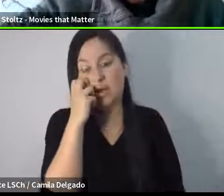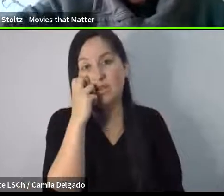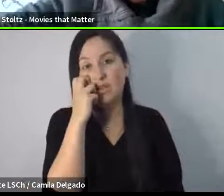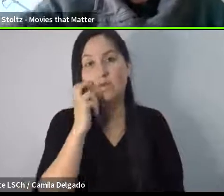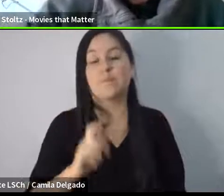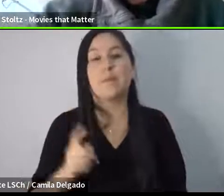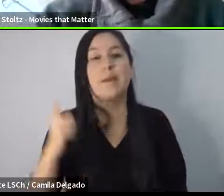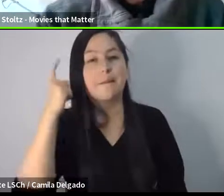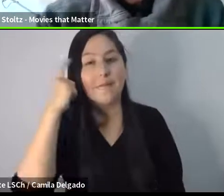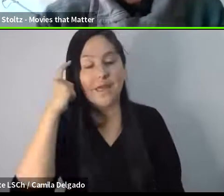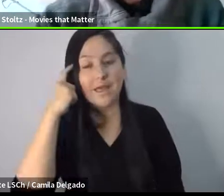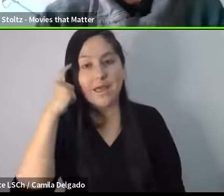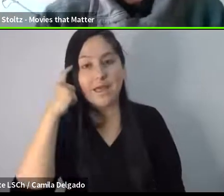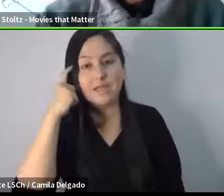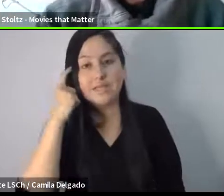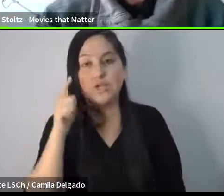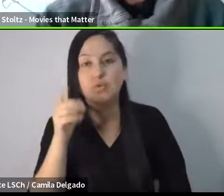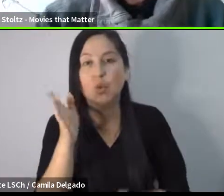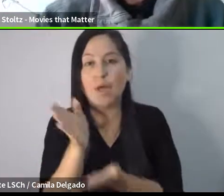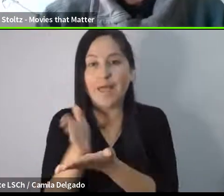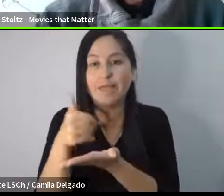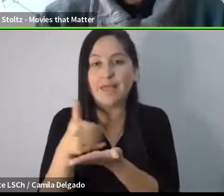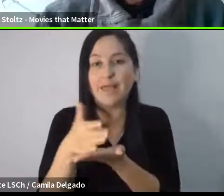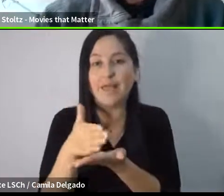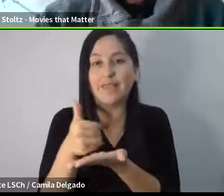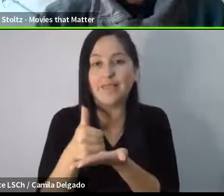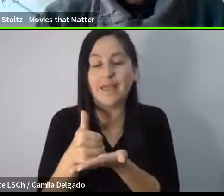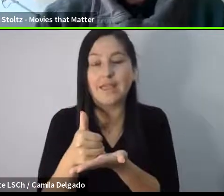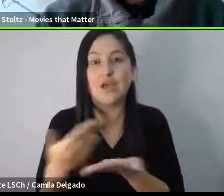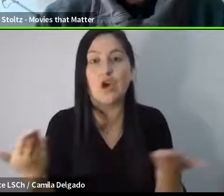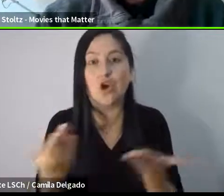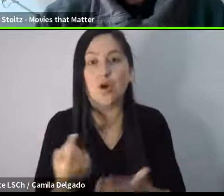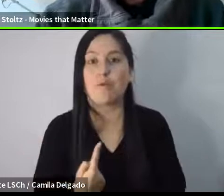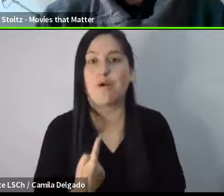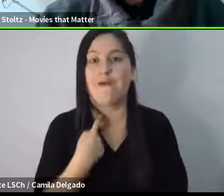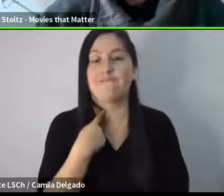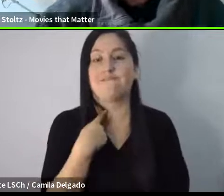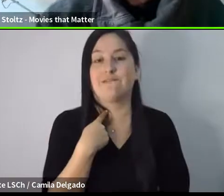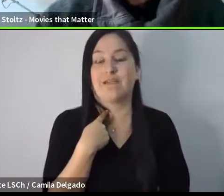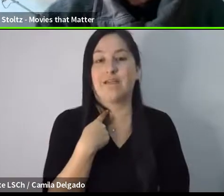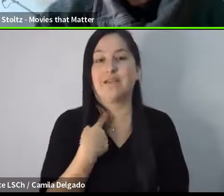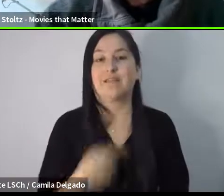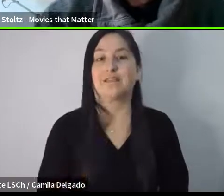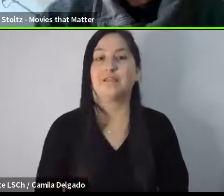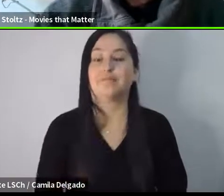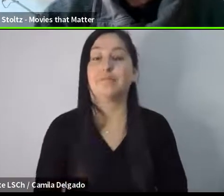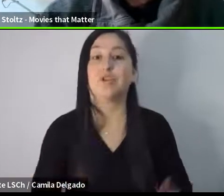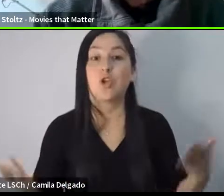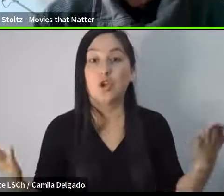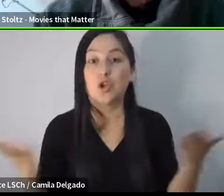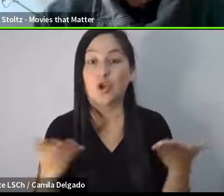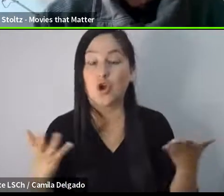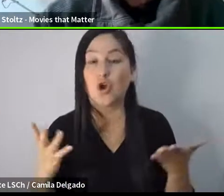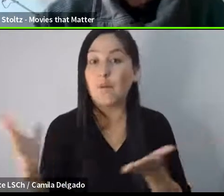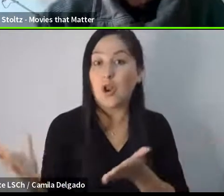strategy, your impact strategy, and how you can get to the audience you want to get to.